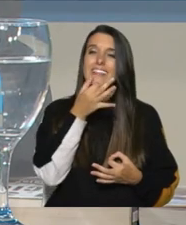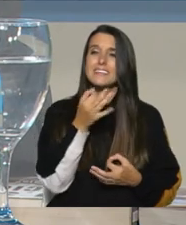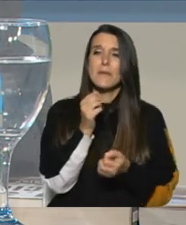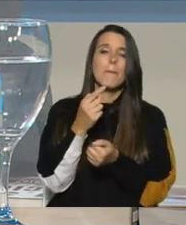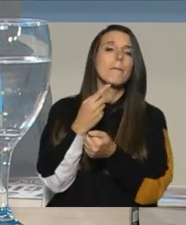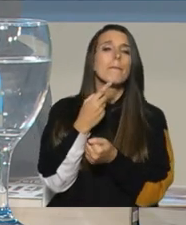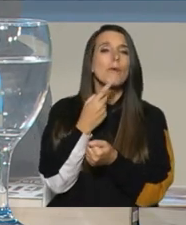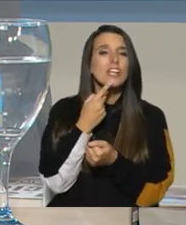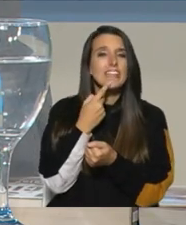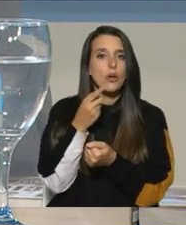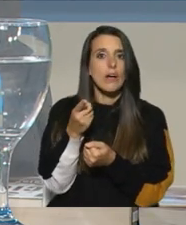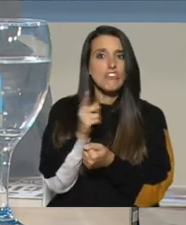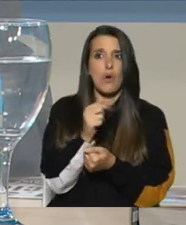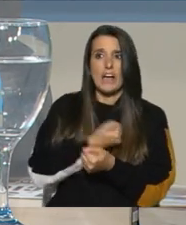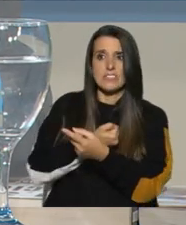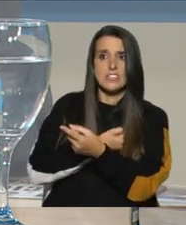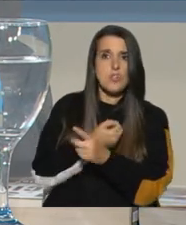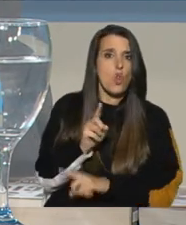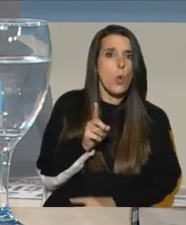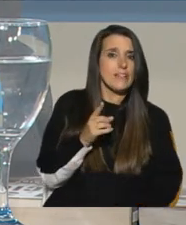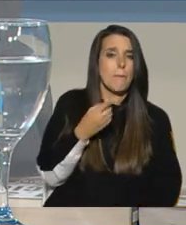políticos a personas que fueron terroristas y asesinos.